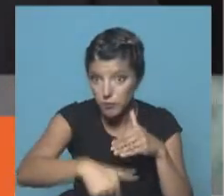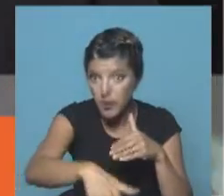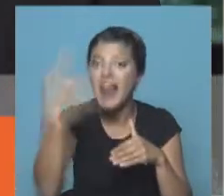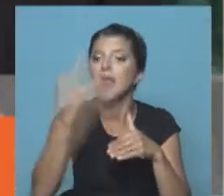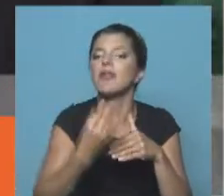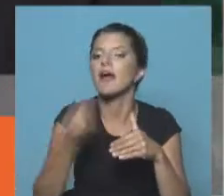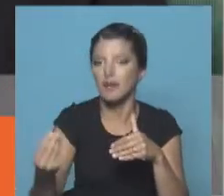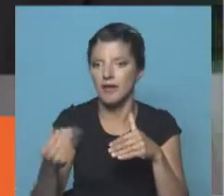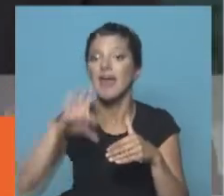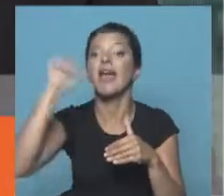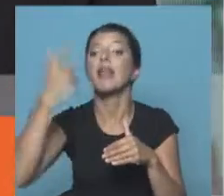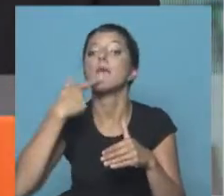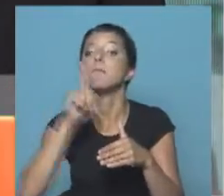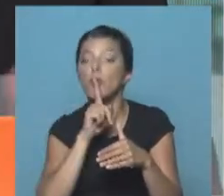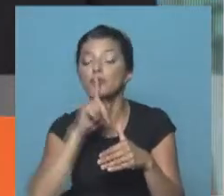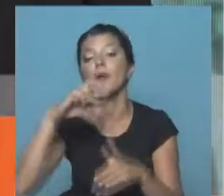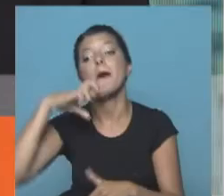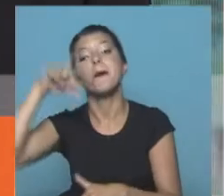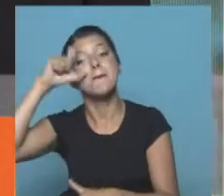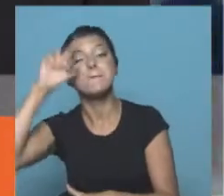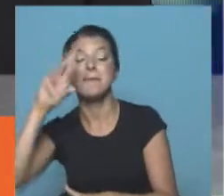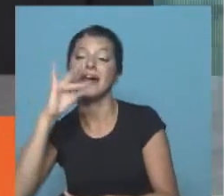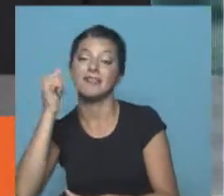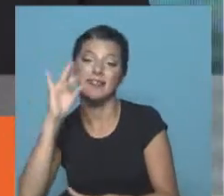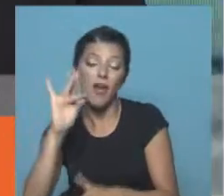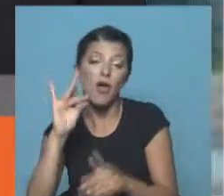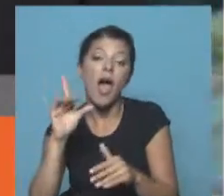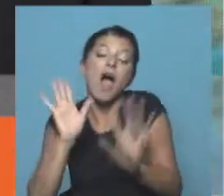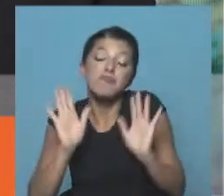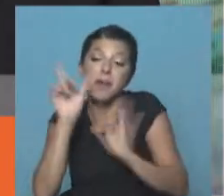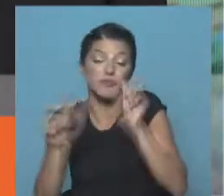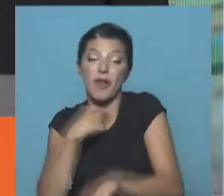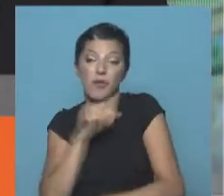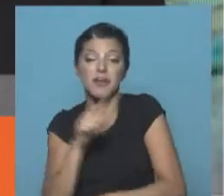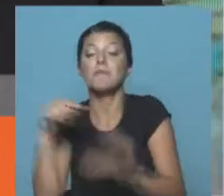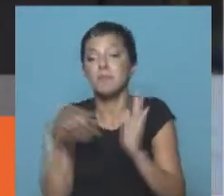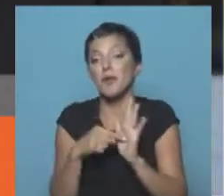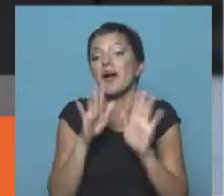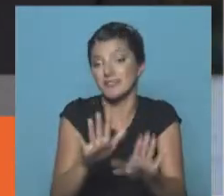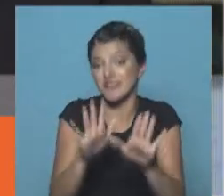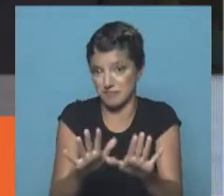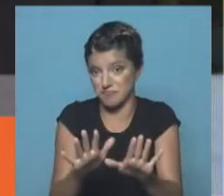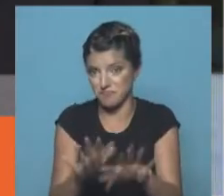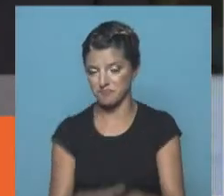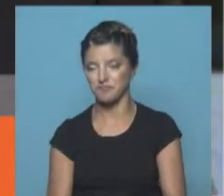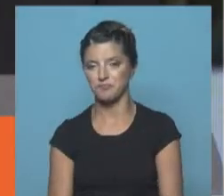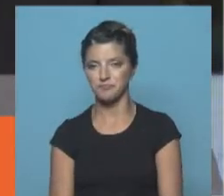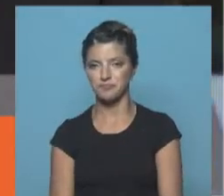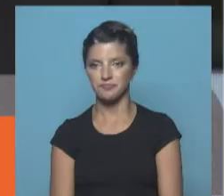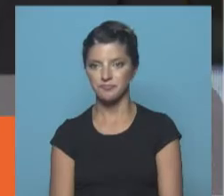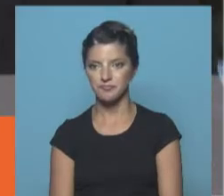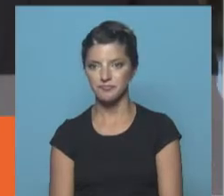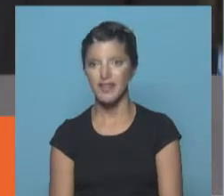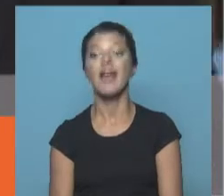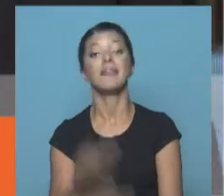es la posverdad, más allá de que la gente no quiera que eso pase, pero emocionalmente eso es lo que le impacta. Y en este caso tenemos